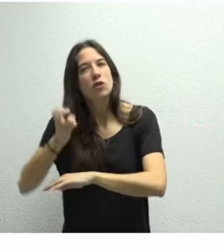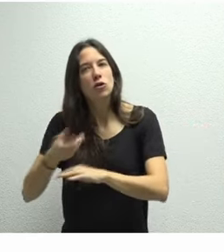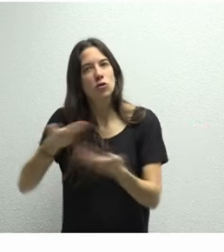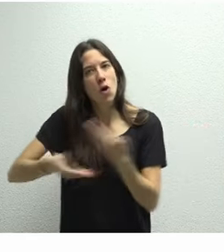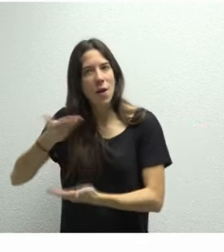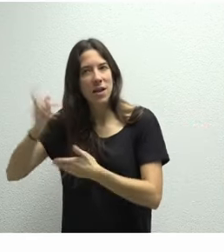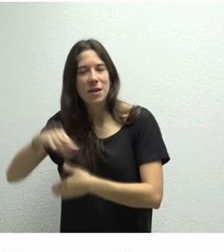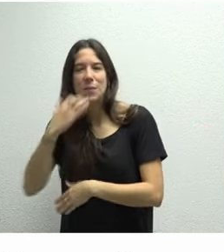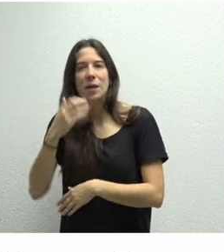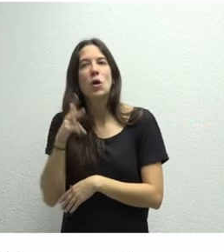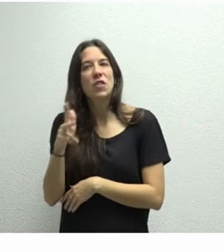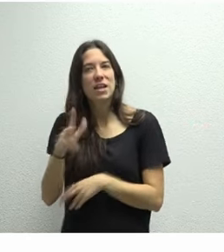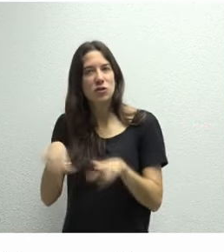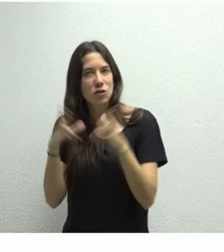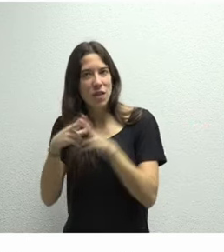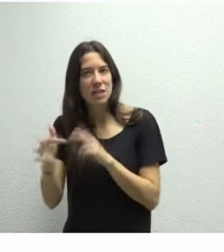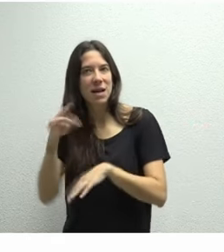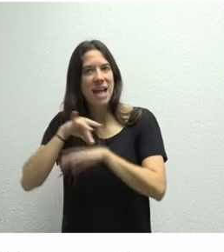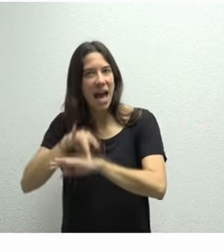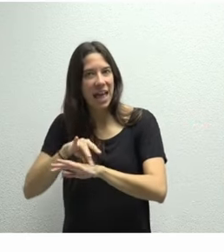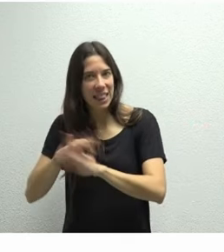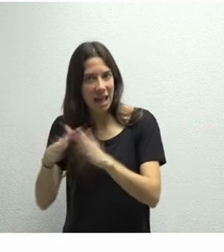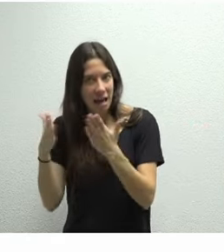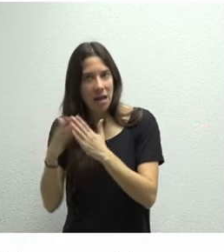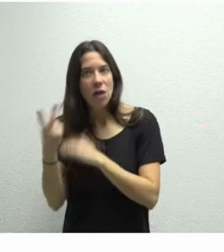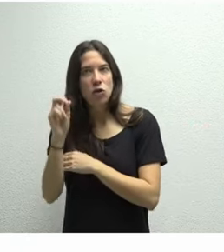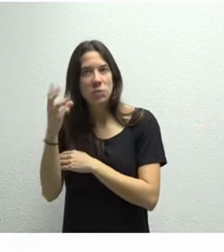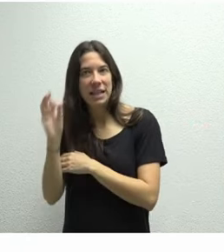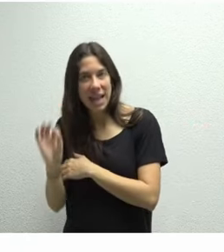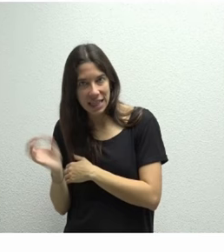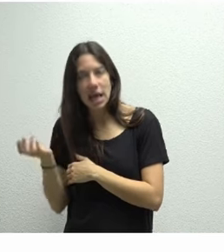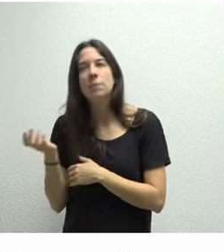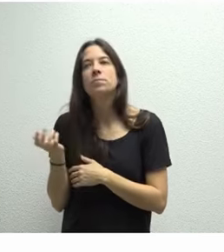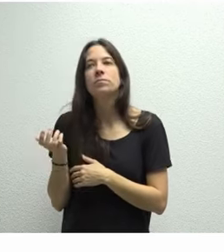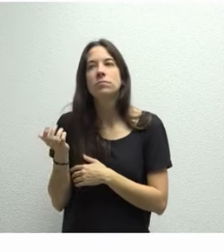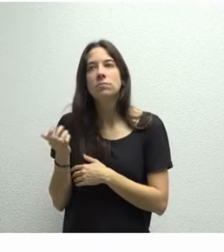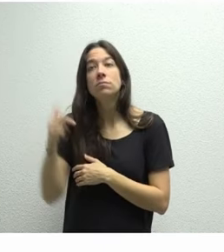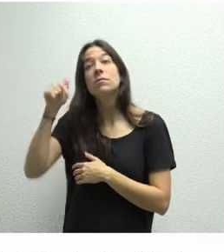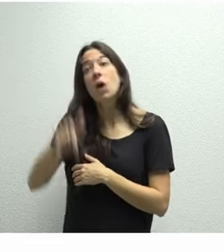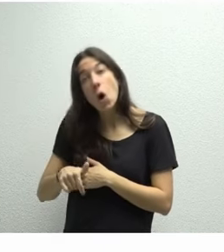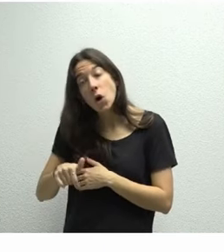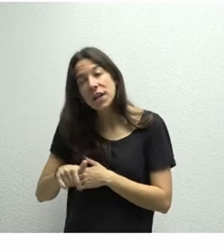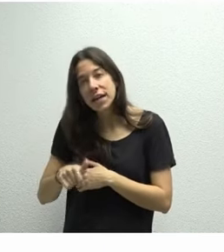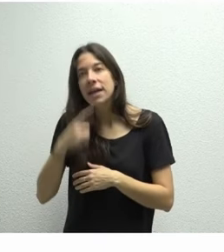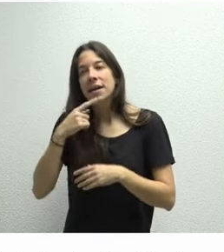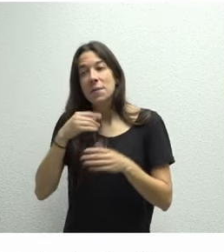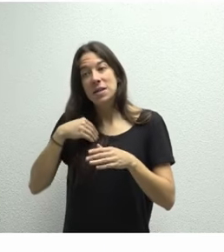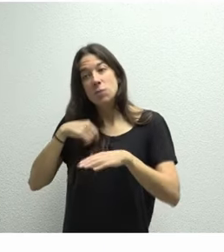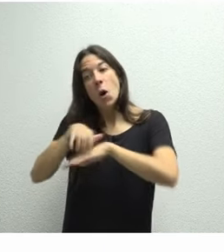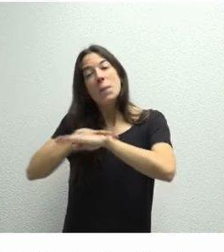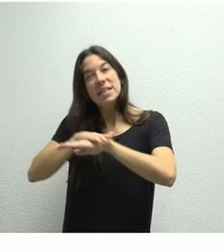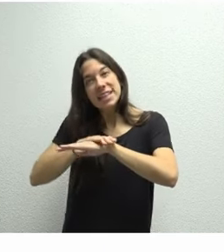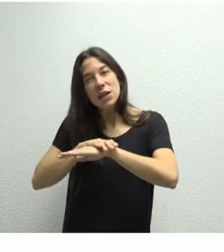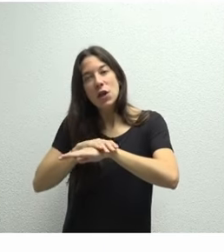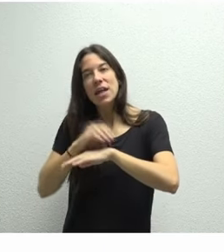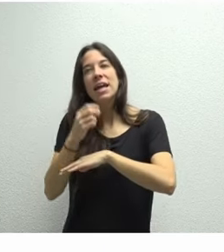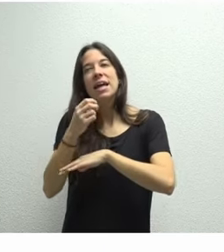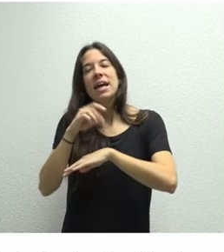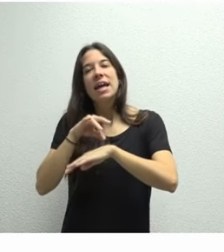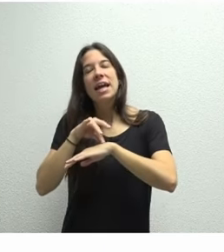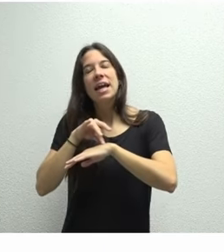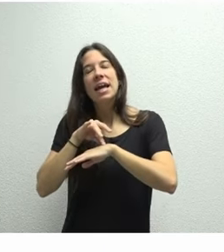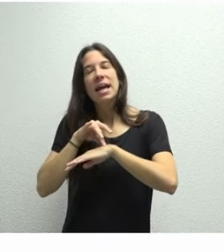sociales y agenda 2030 hoy ya Ministerio de derechos sociales agenda 2030 y consumo no con esta modificación